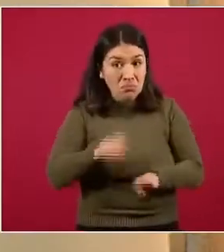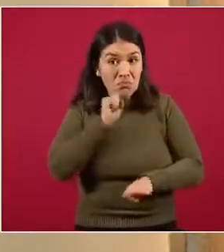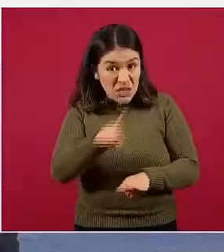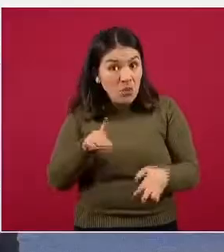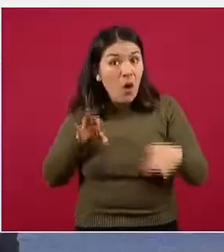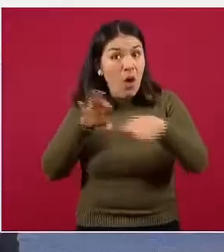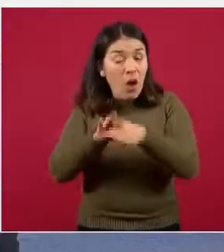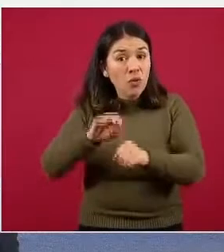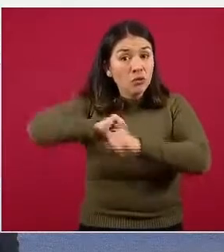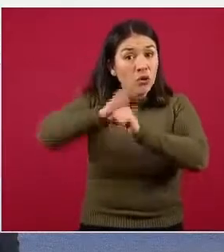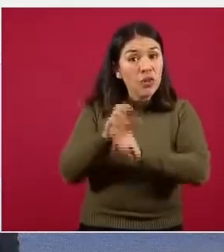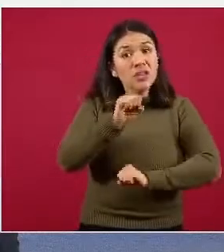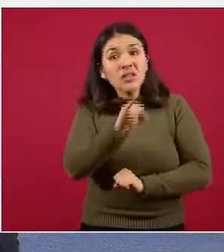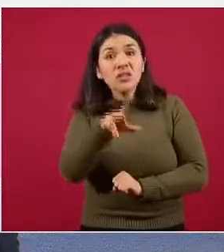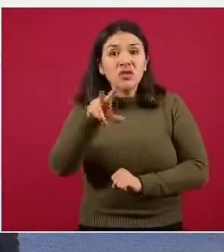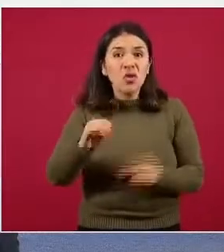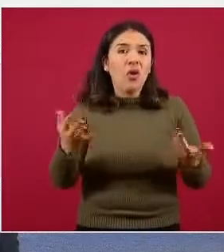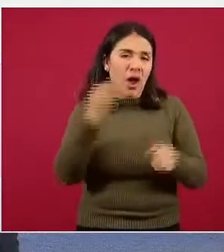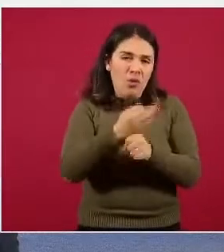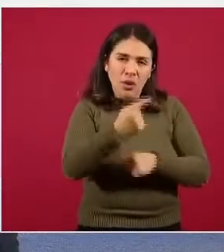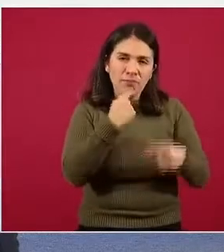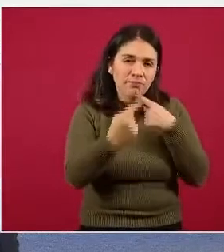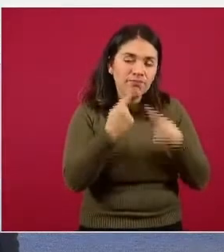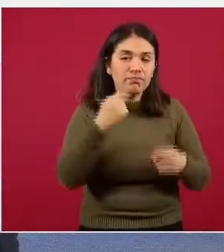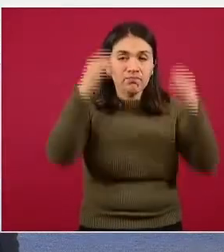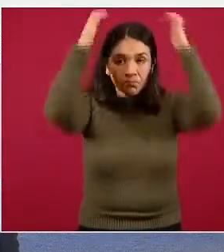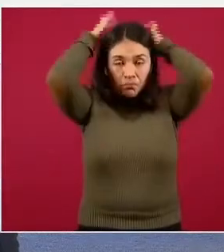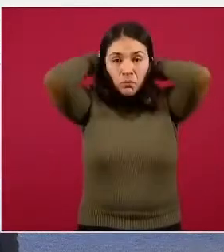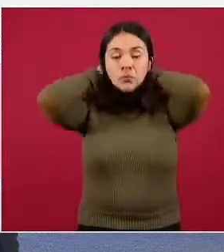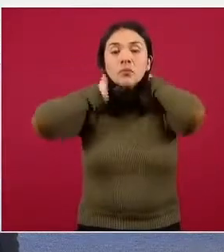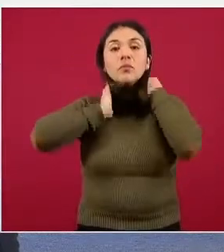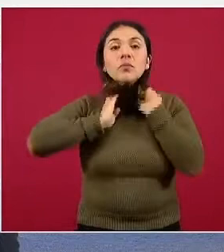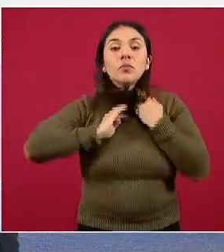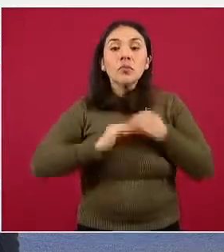directamente al virus SARS-CoV-2.